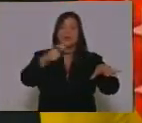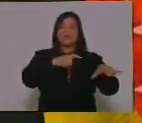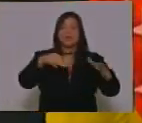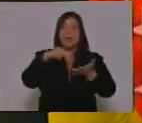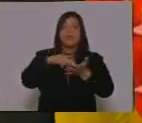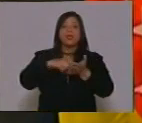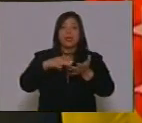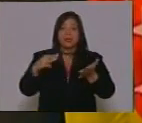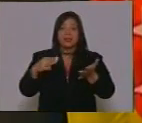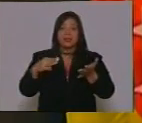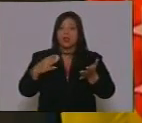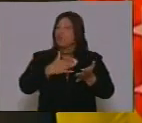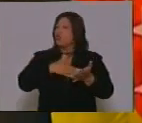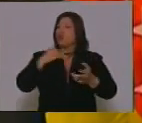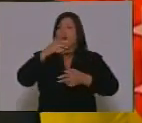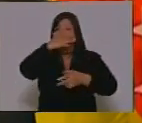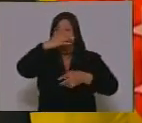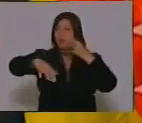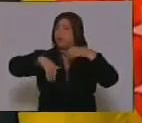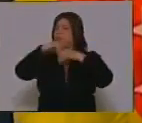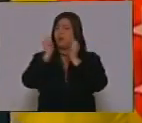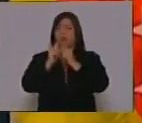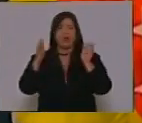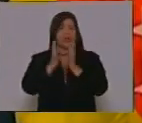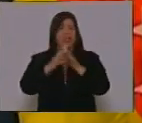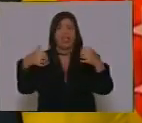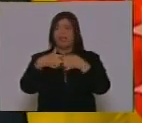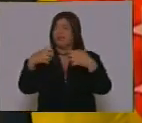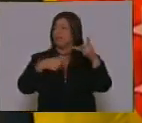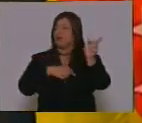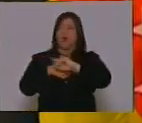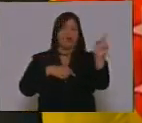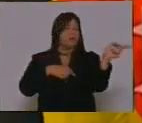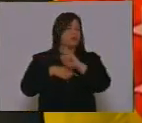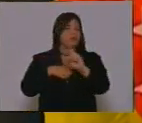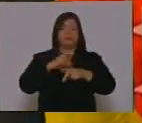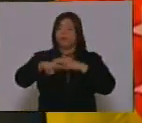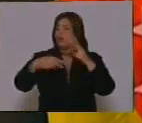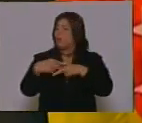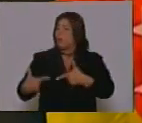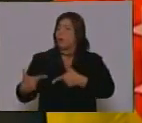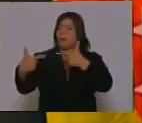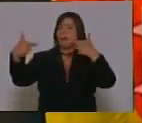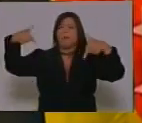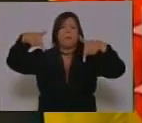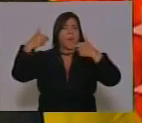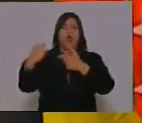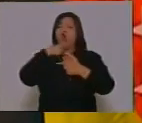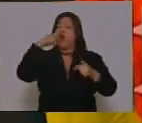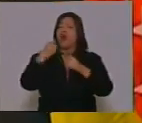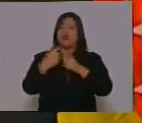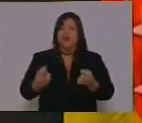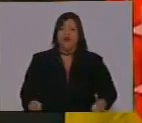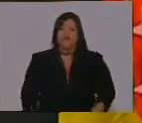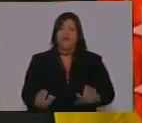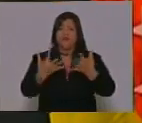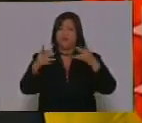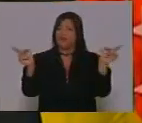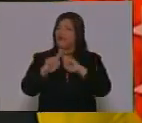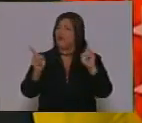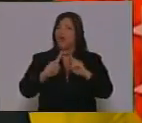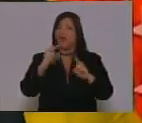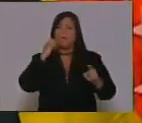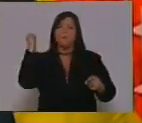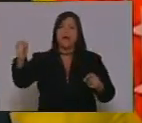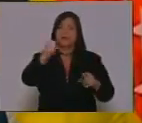mirandinos no queremos la guarimba, no queremos la violencia, no queremos la confrontación, no queremos que quemen viva una persona por su color de